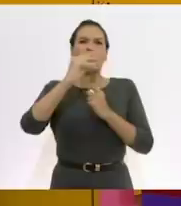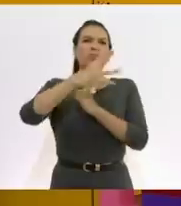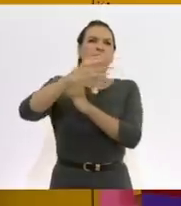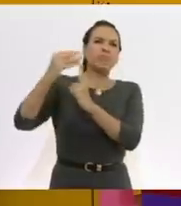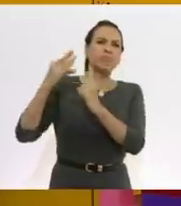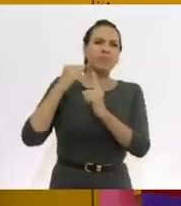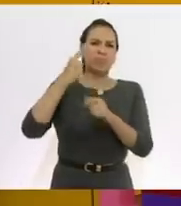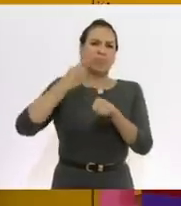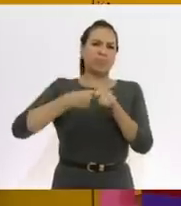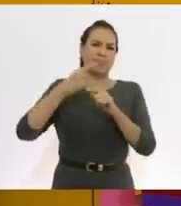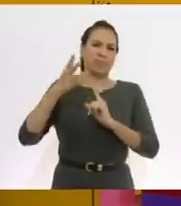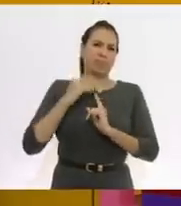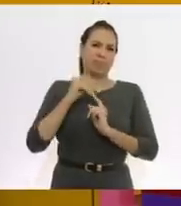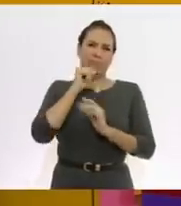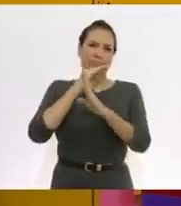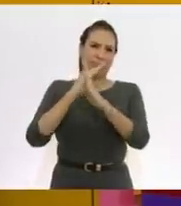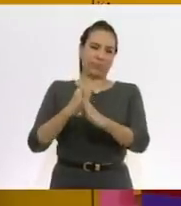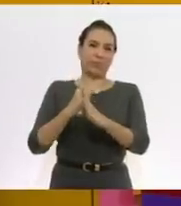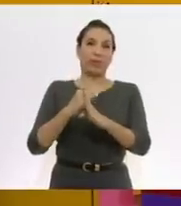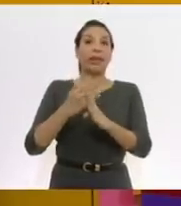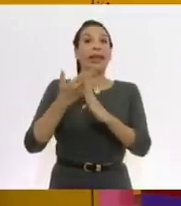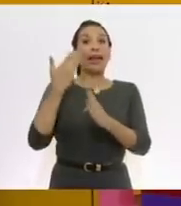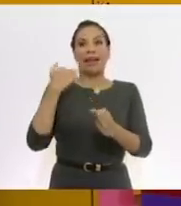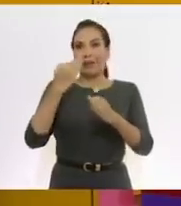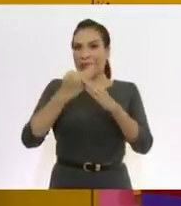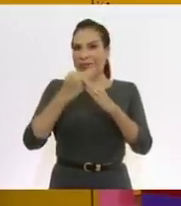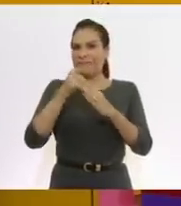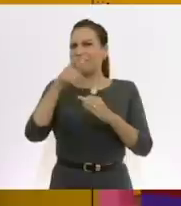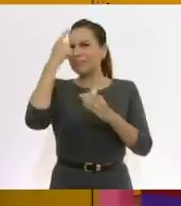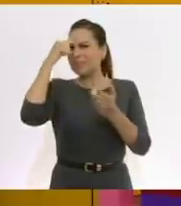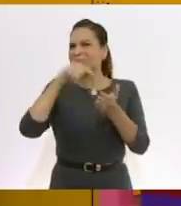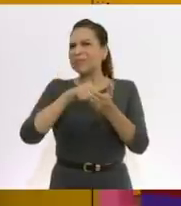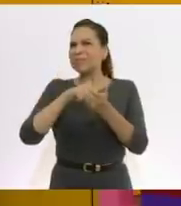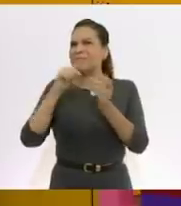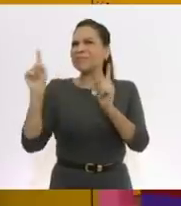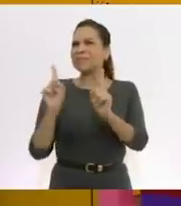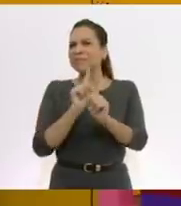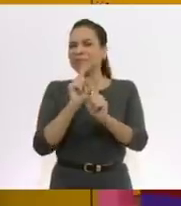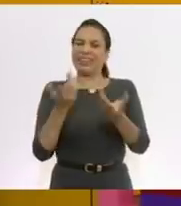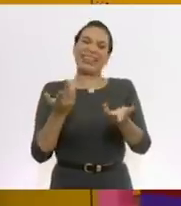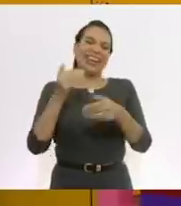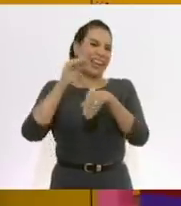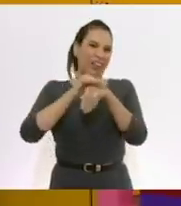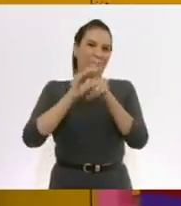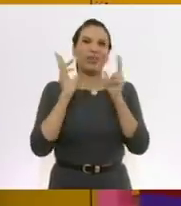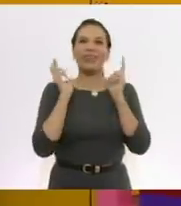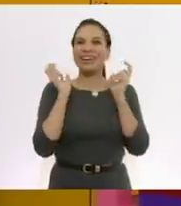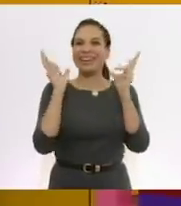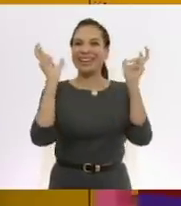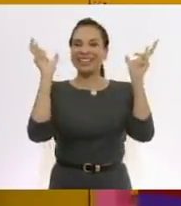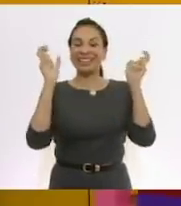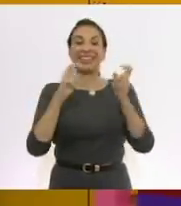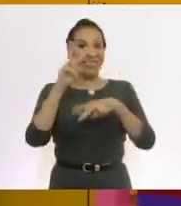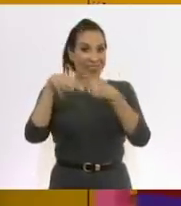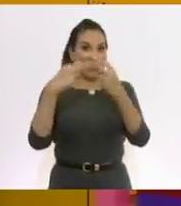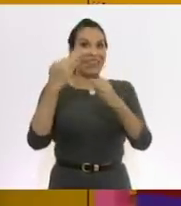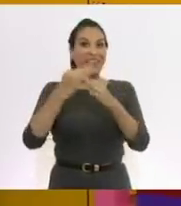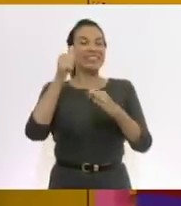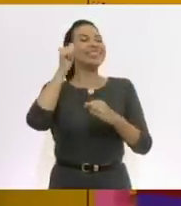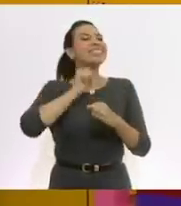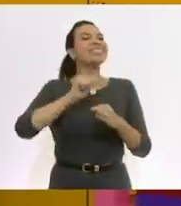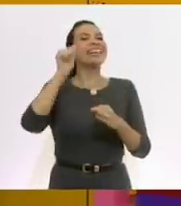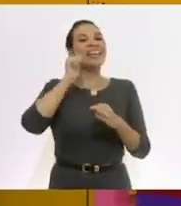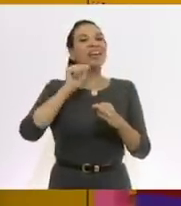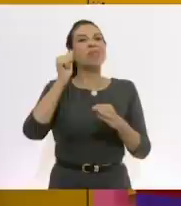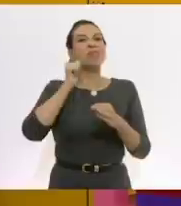contagios. Pero antes, ¿quién creen que anda por aquí? ¡Sí, nuestro amigo Ajolisto! Vamos con él porque, como